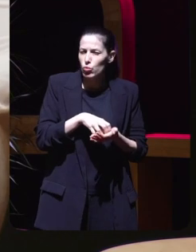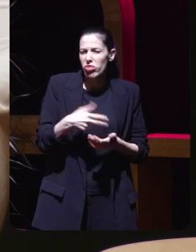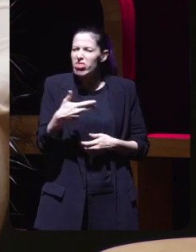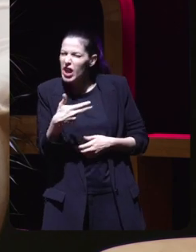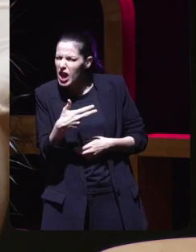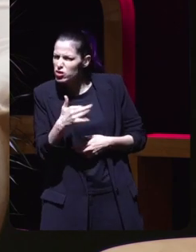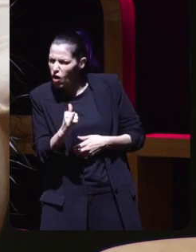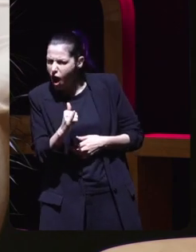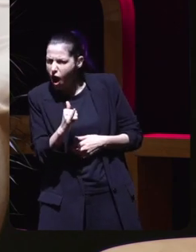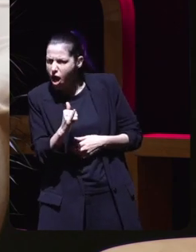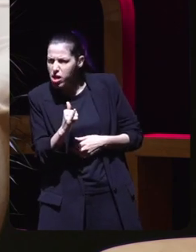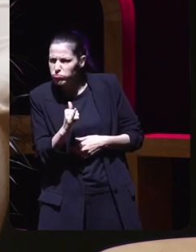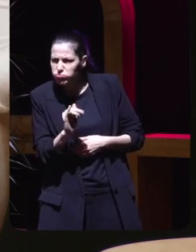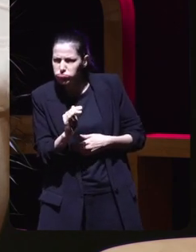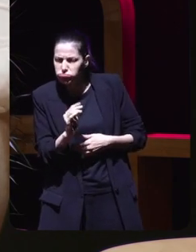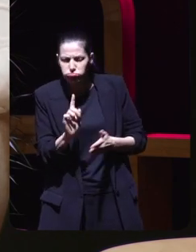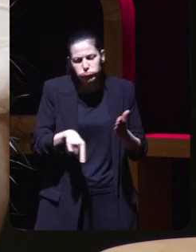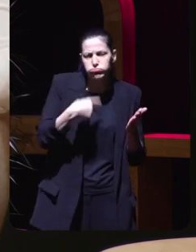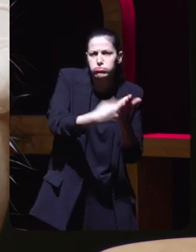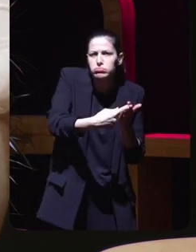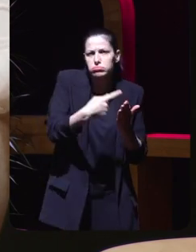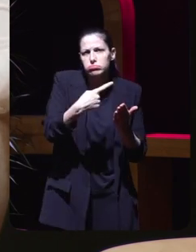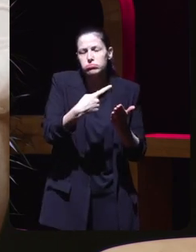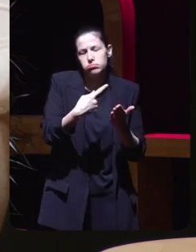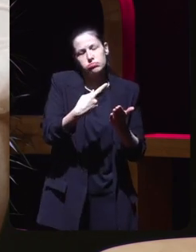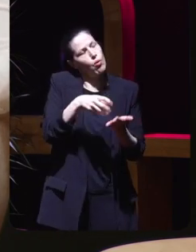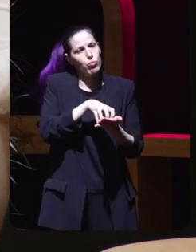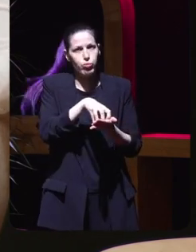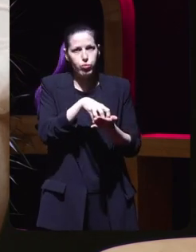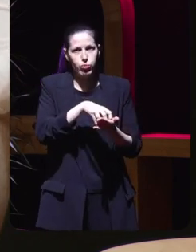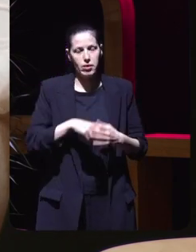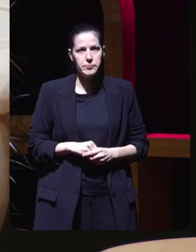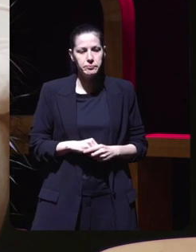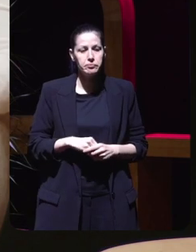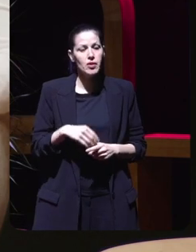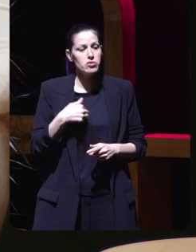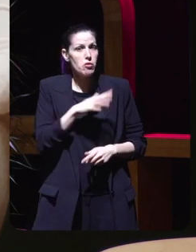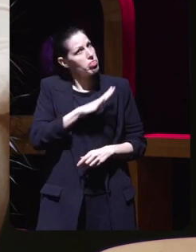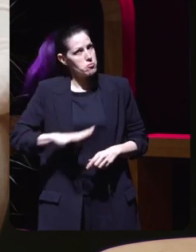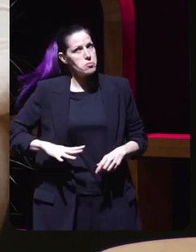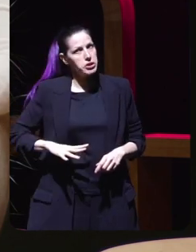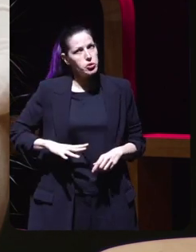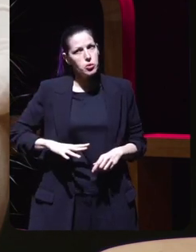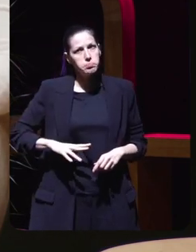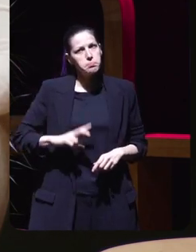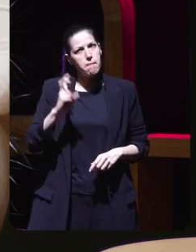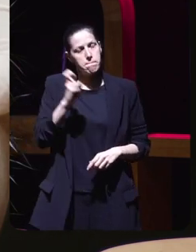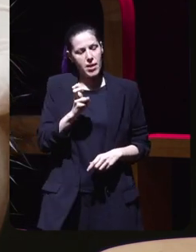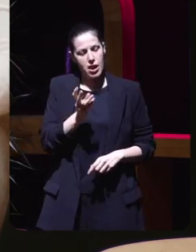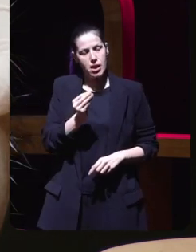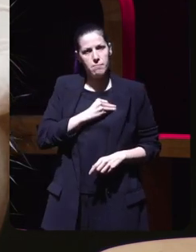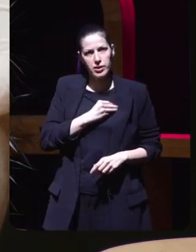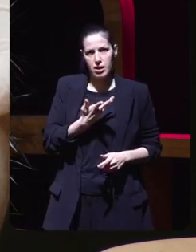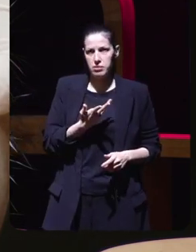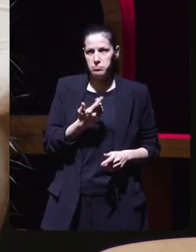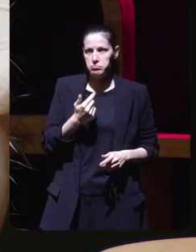de estar ahí pero bueno también tenía que decir que por el momento Pues a mí merece una pena porque estar aquí como